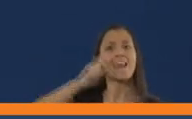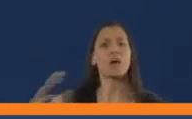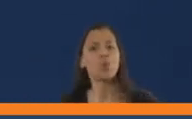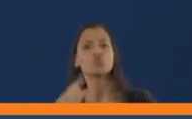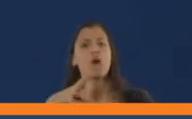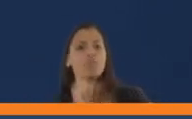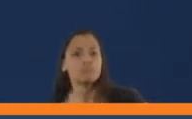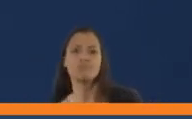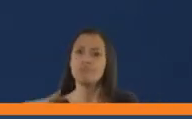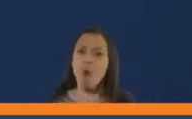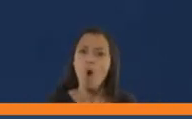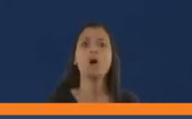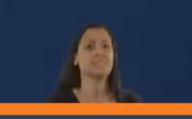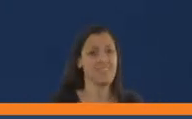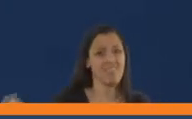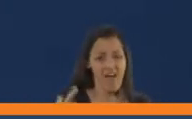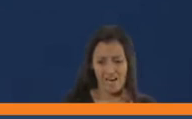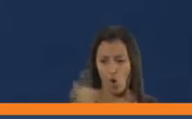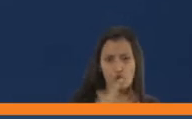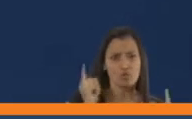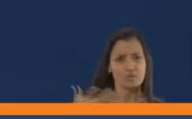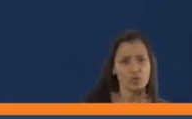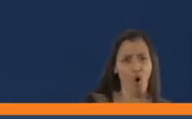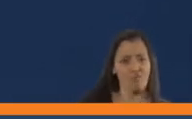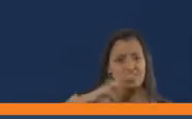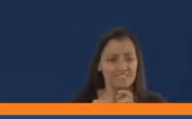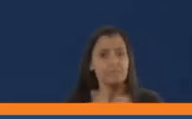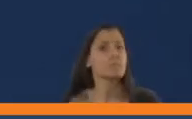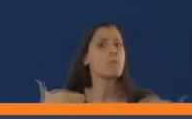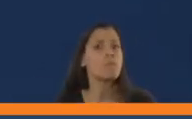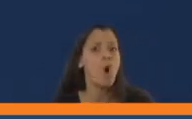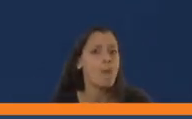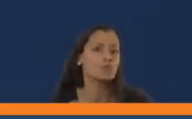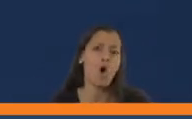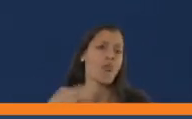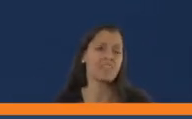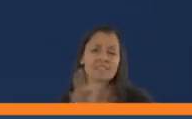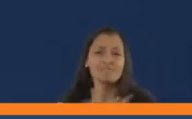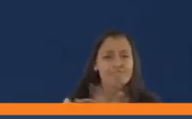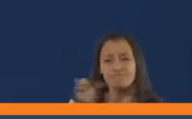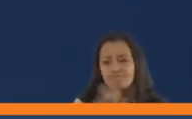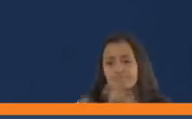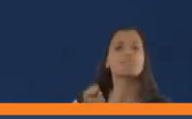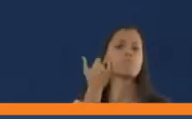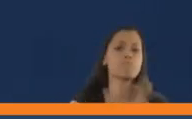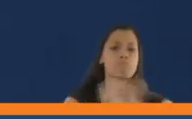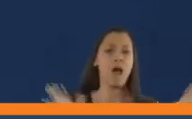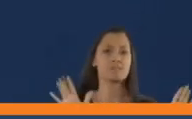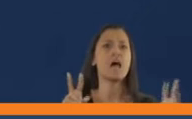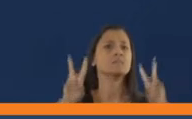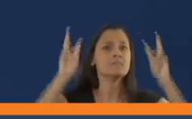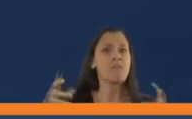impacta de lleno sobre nosotros que surgen de construir escenarios de negociación que le pongan fin a la